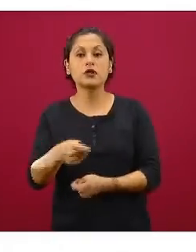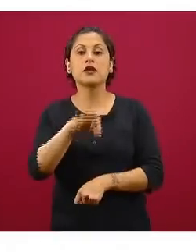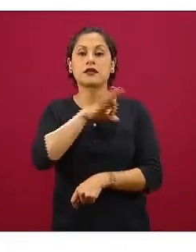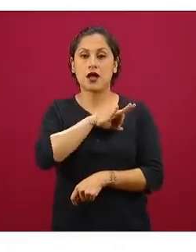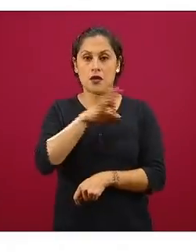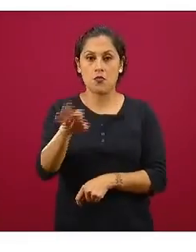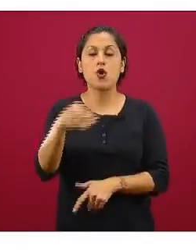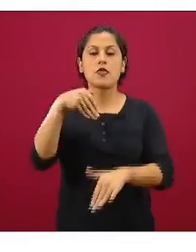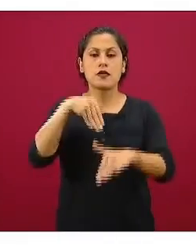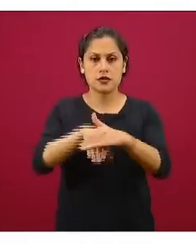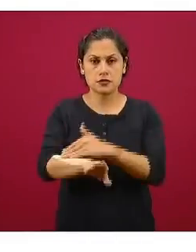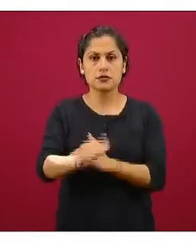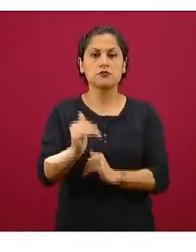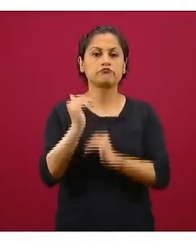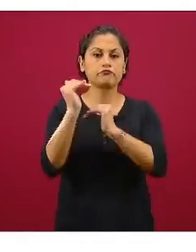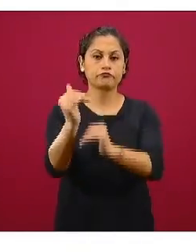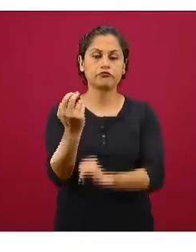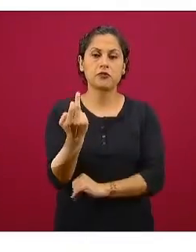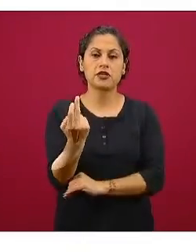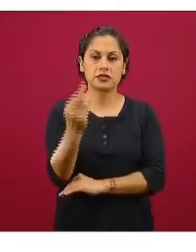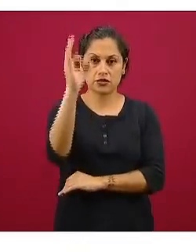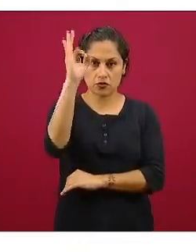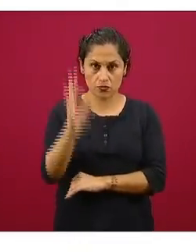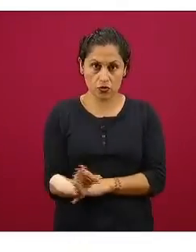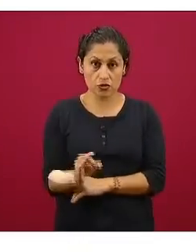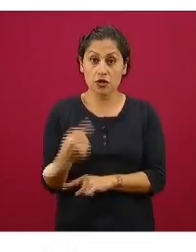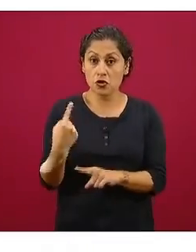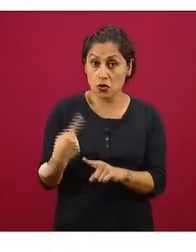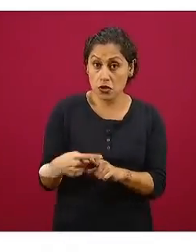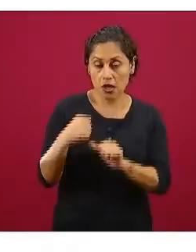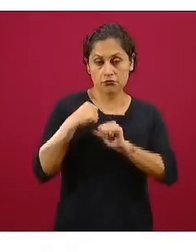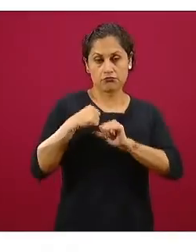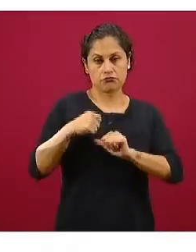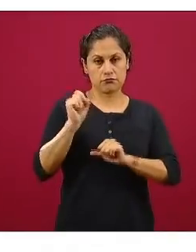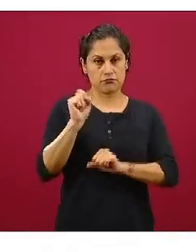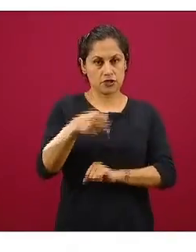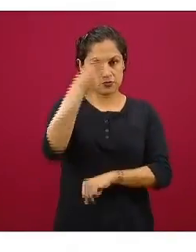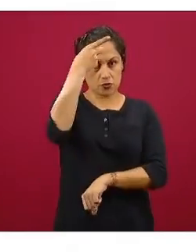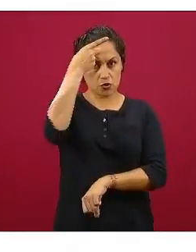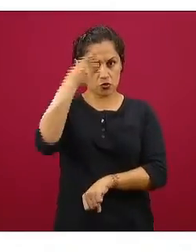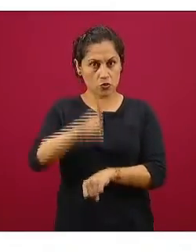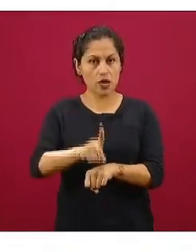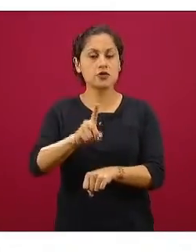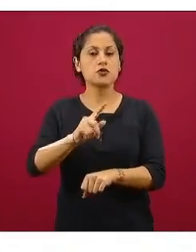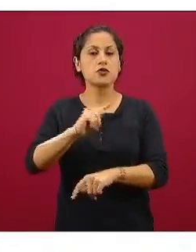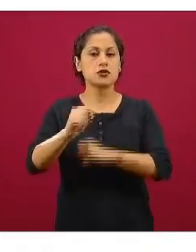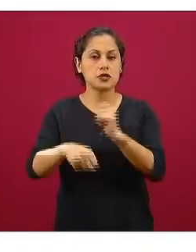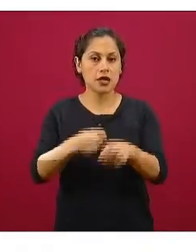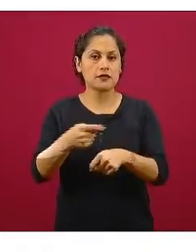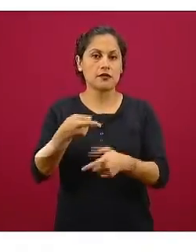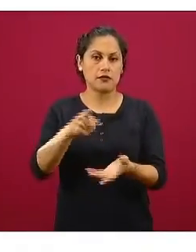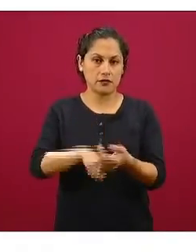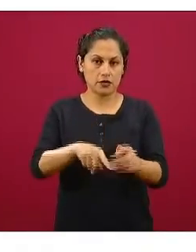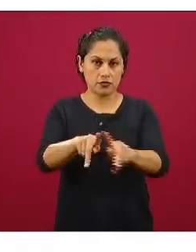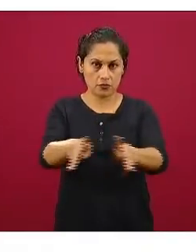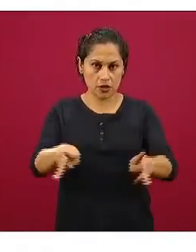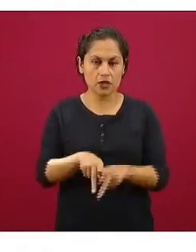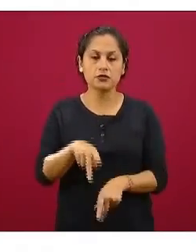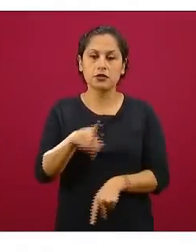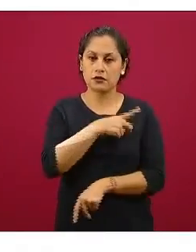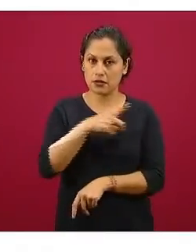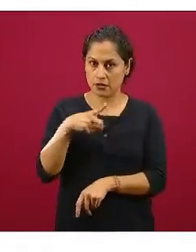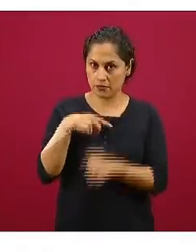de 25%, y este es un control que deben de llevar cada uno de las tiendas que están al interior. Para lugares de